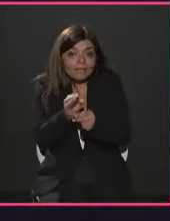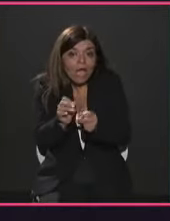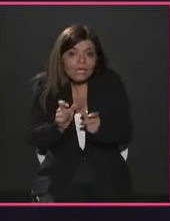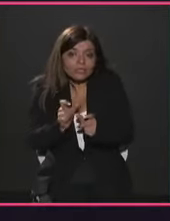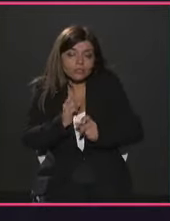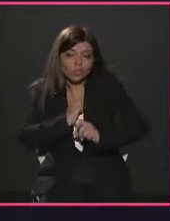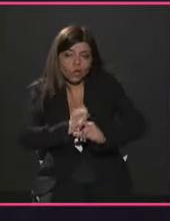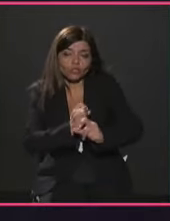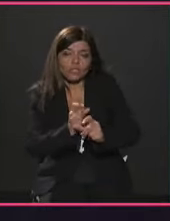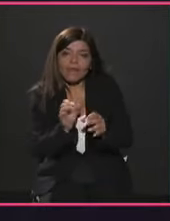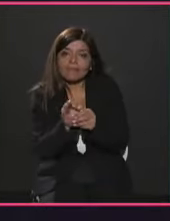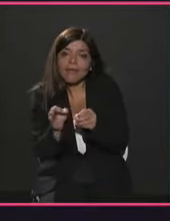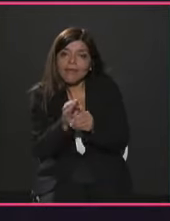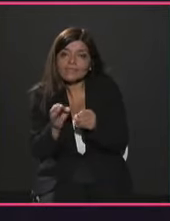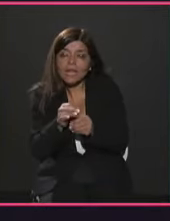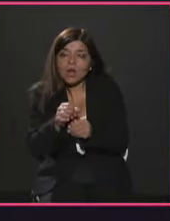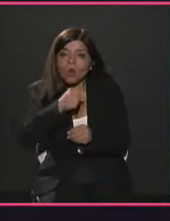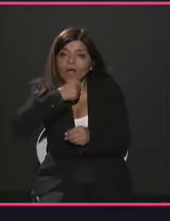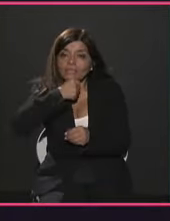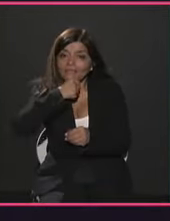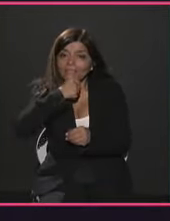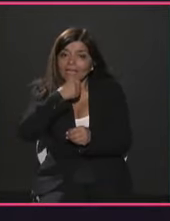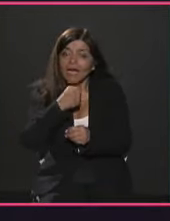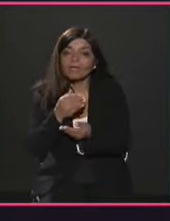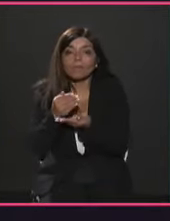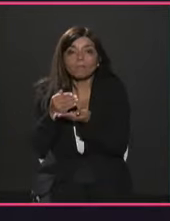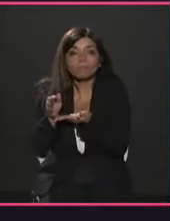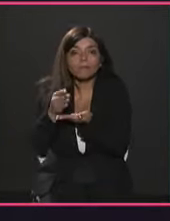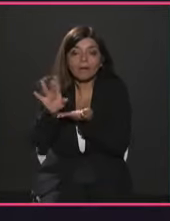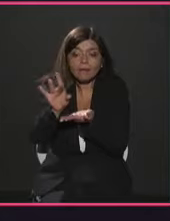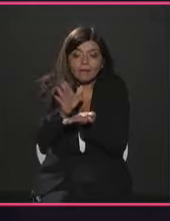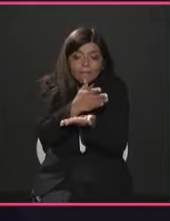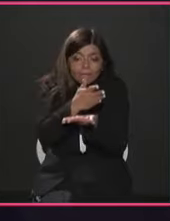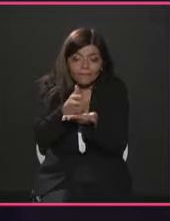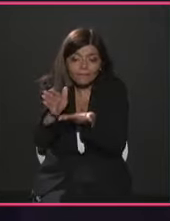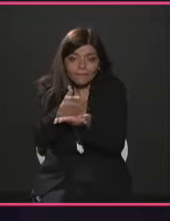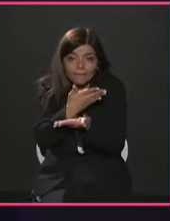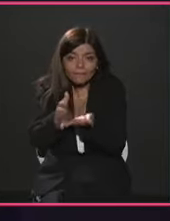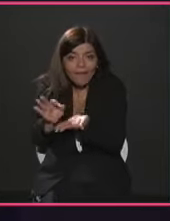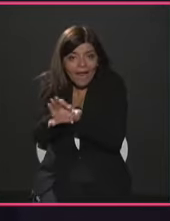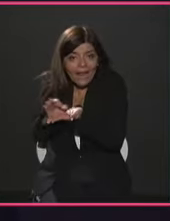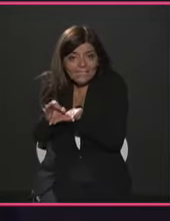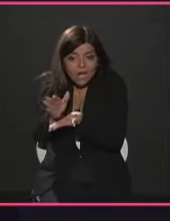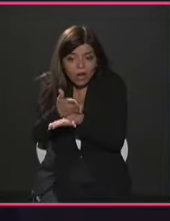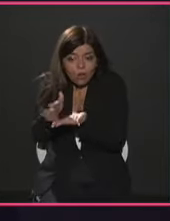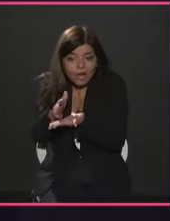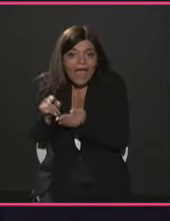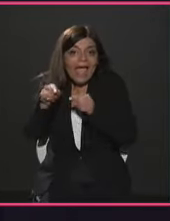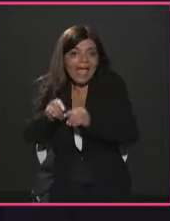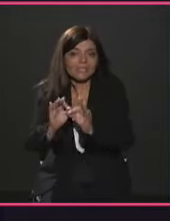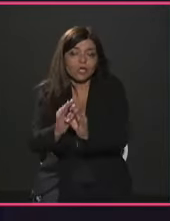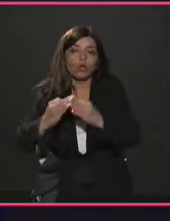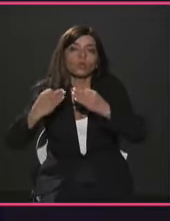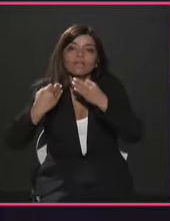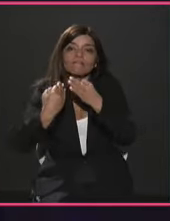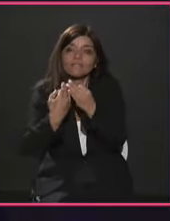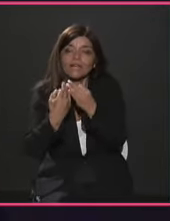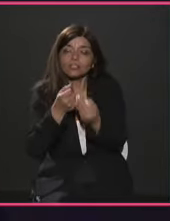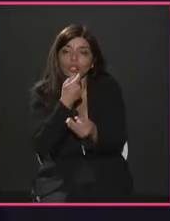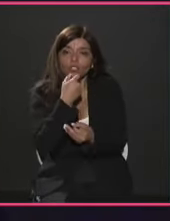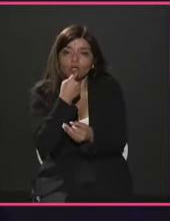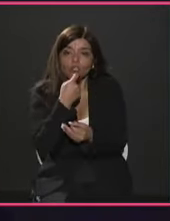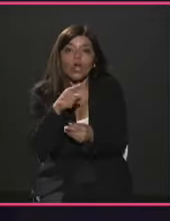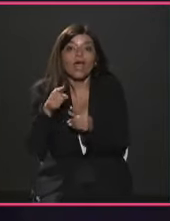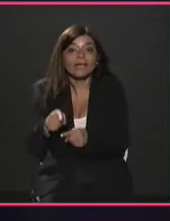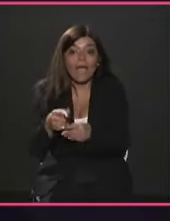adentes compuestos que son capaces de eliminar de manera selectiva a estas células centes y ese es el universo de compuestos senolíticos